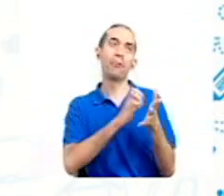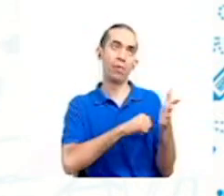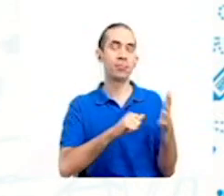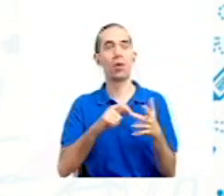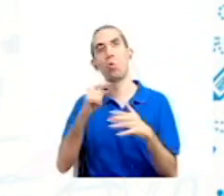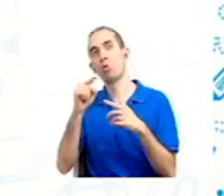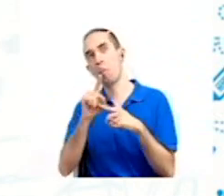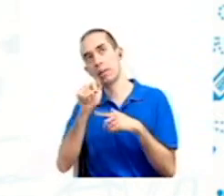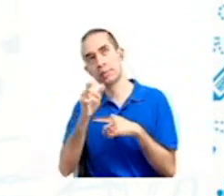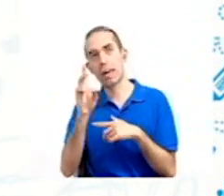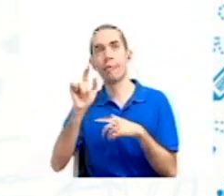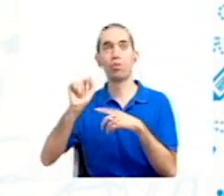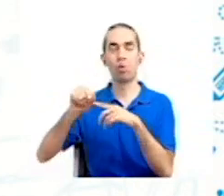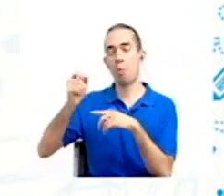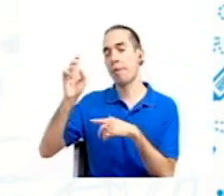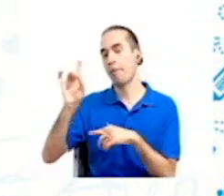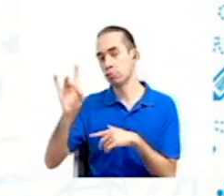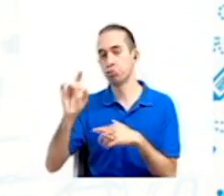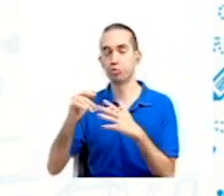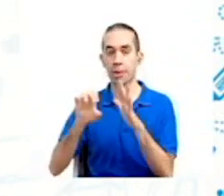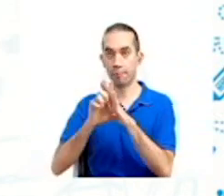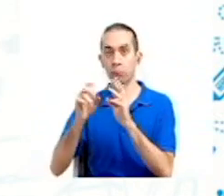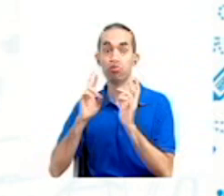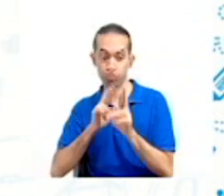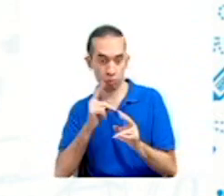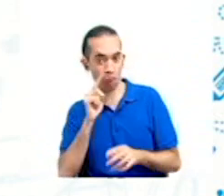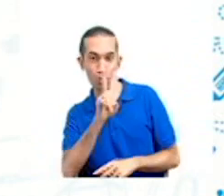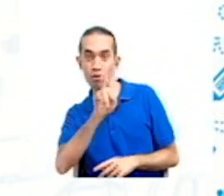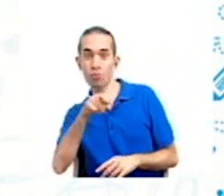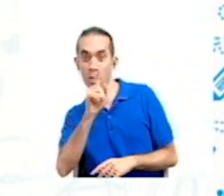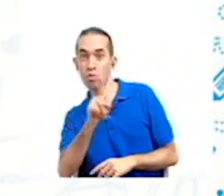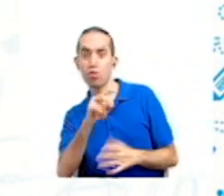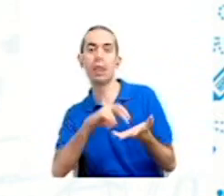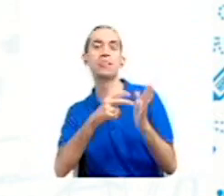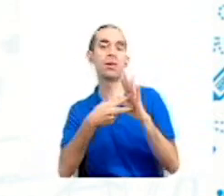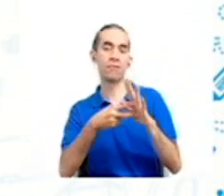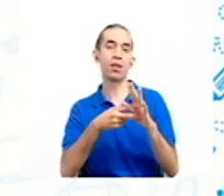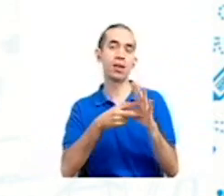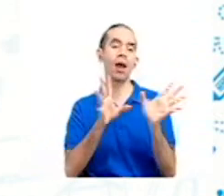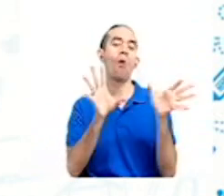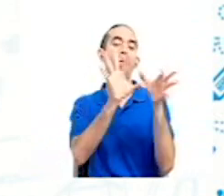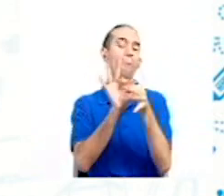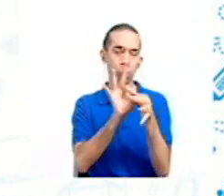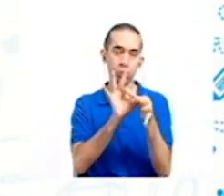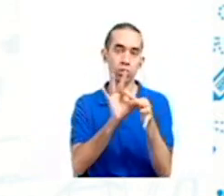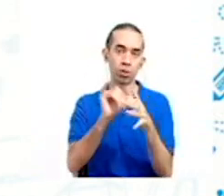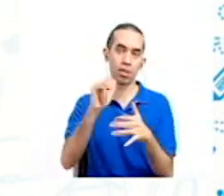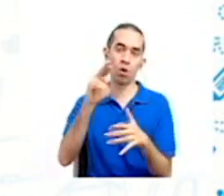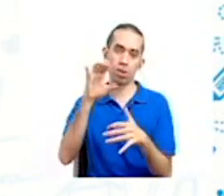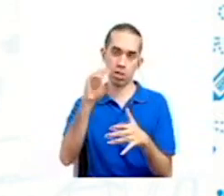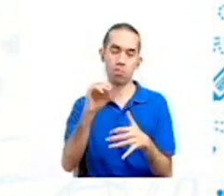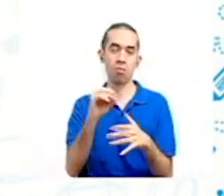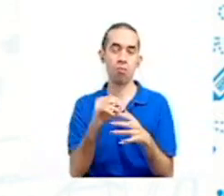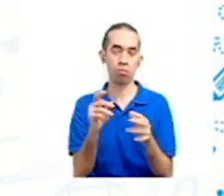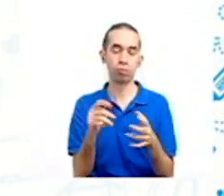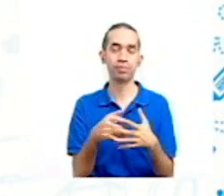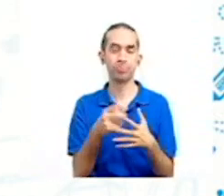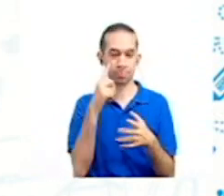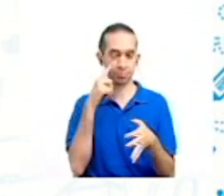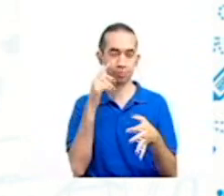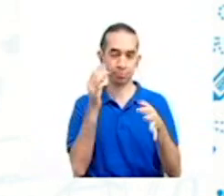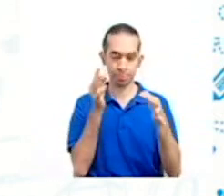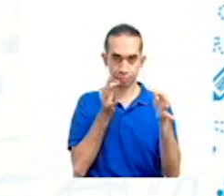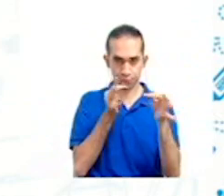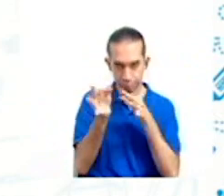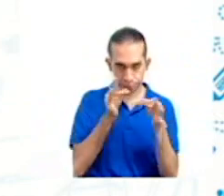1,8, en este caso 2,1, eso lo transforma en un compuesto iónico. Entonces, para ver las características de los compuestos